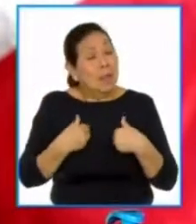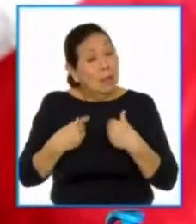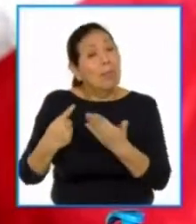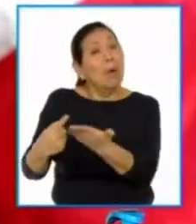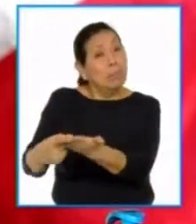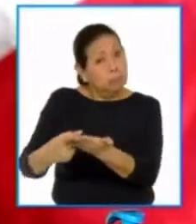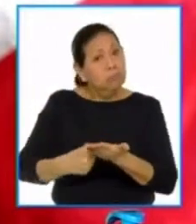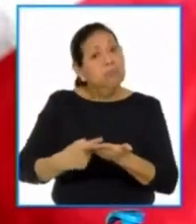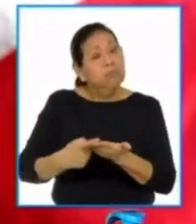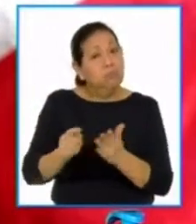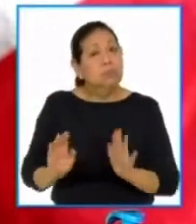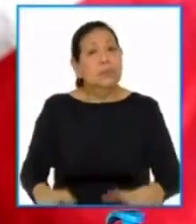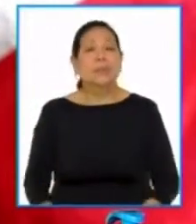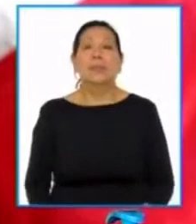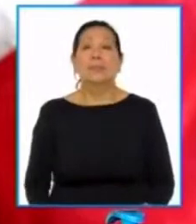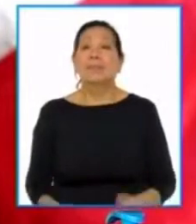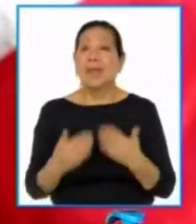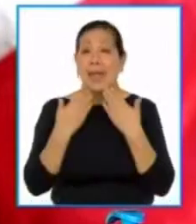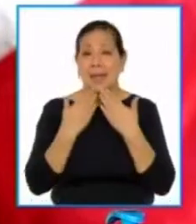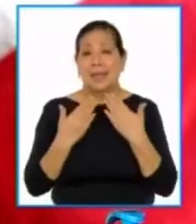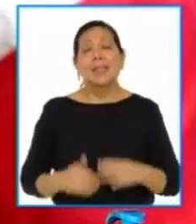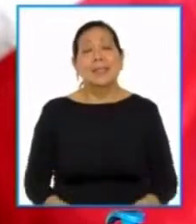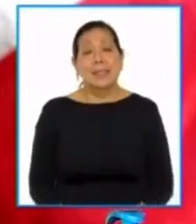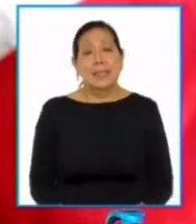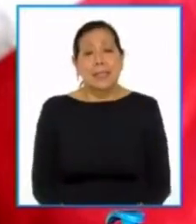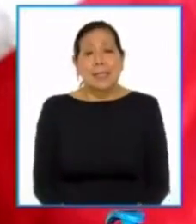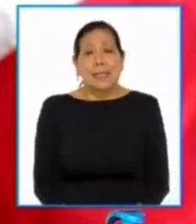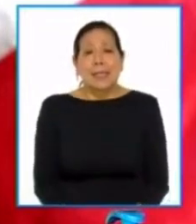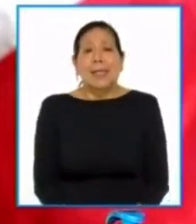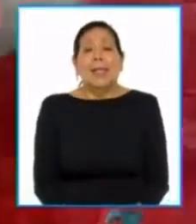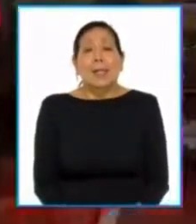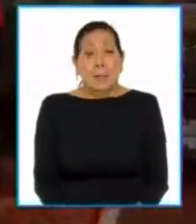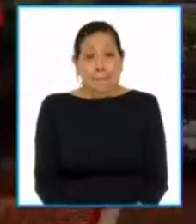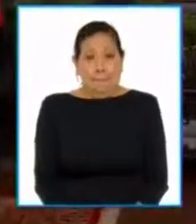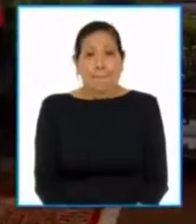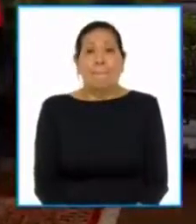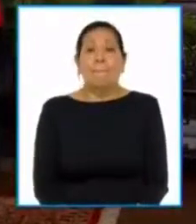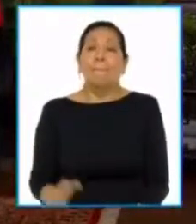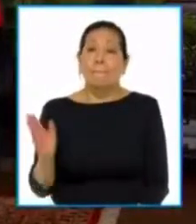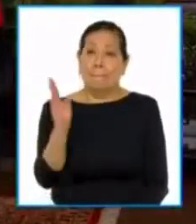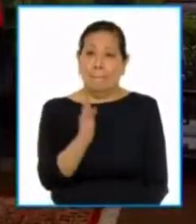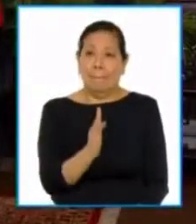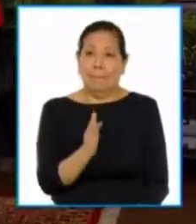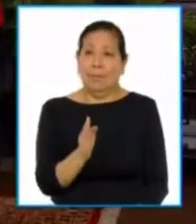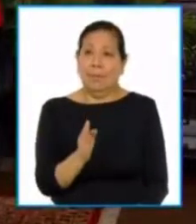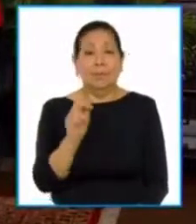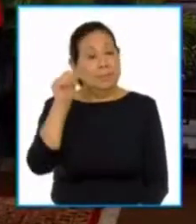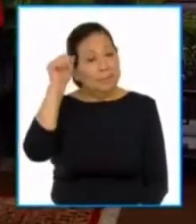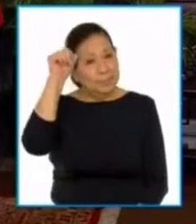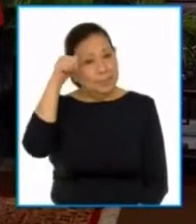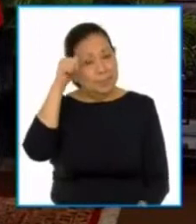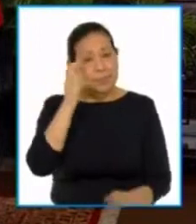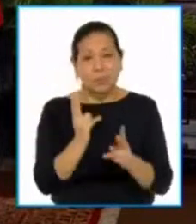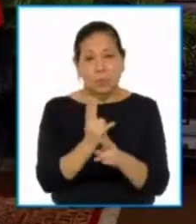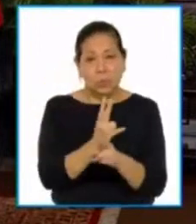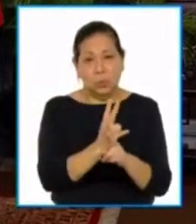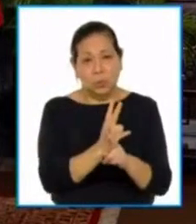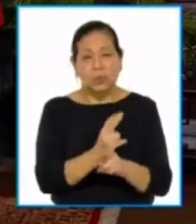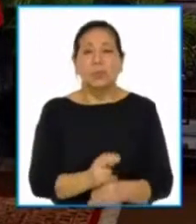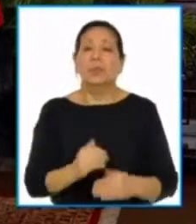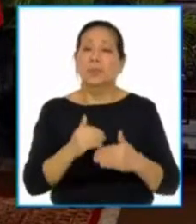que discutirla. Gracias. Sí, el ministro del Interior nos va a ayudar a recordar las medidas de